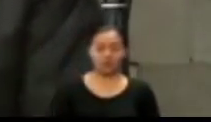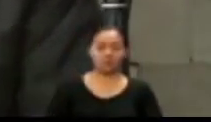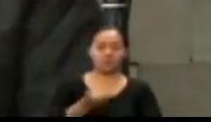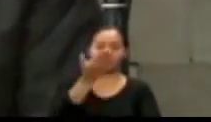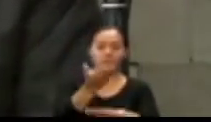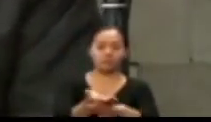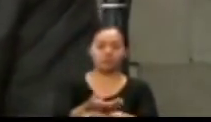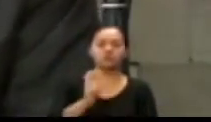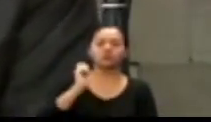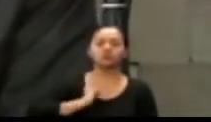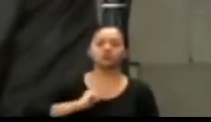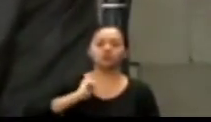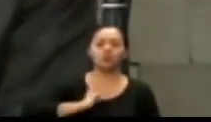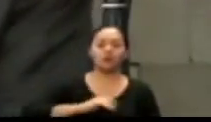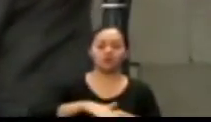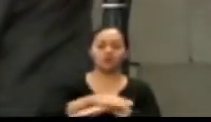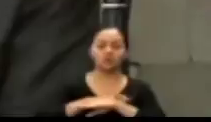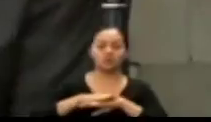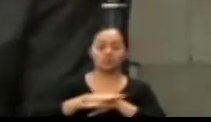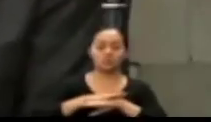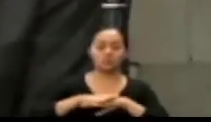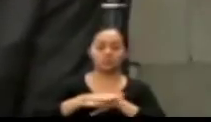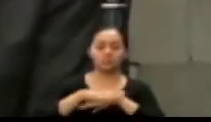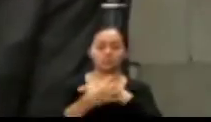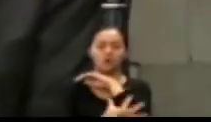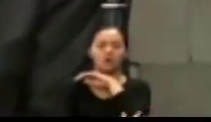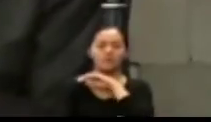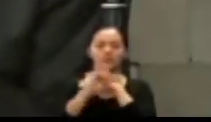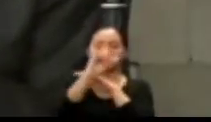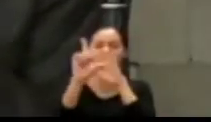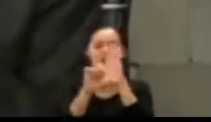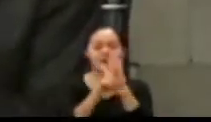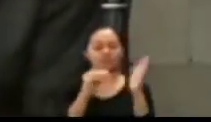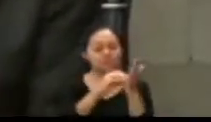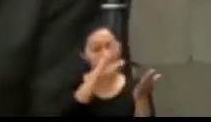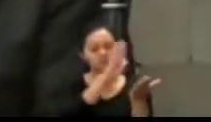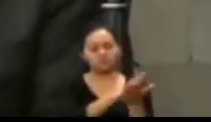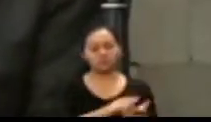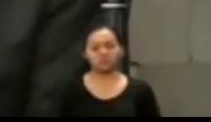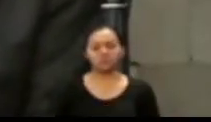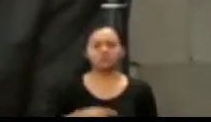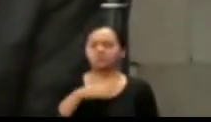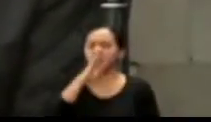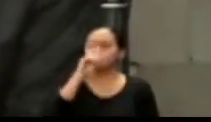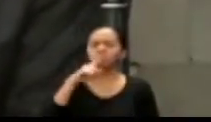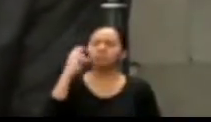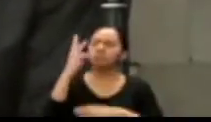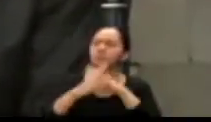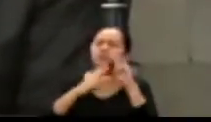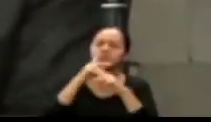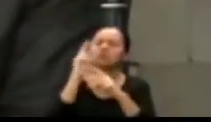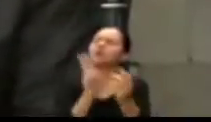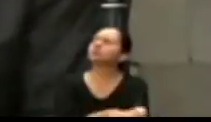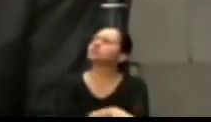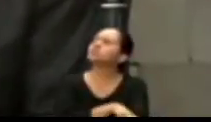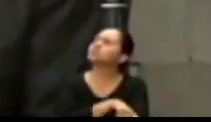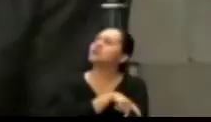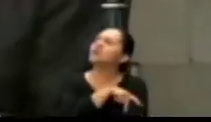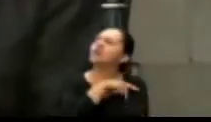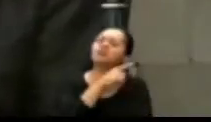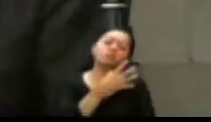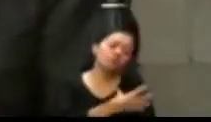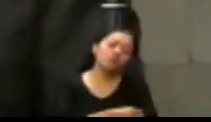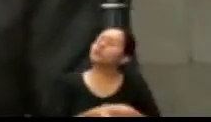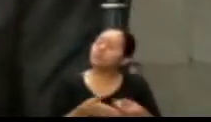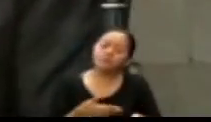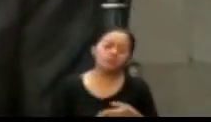de ciudadanía para poner la pobreza ilegal, porque no estamos acostumbrados a eso que está pasando poco a poco. Entonces,